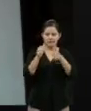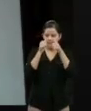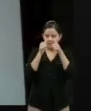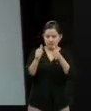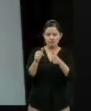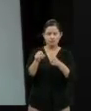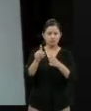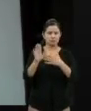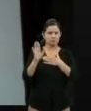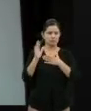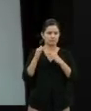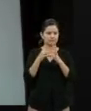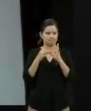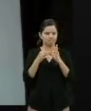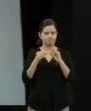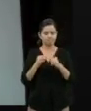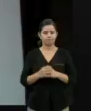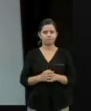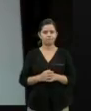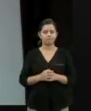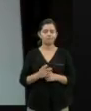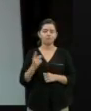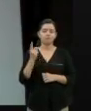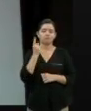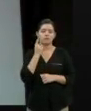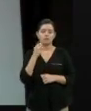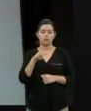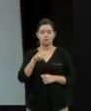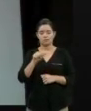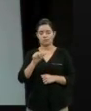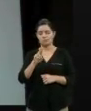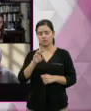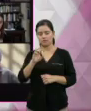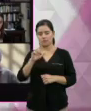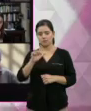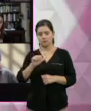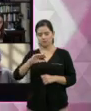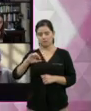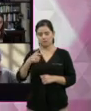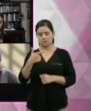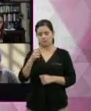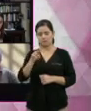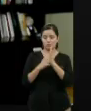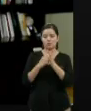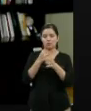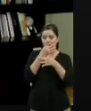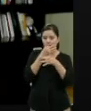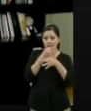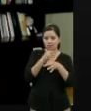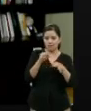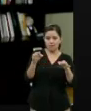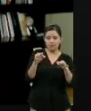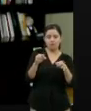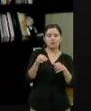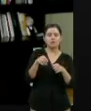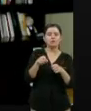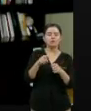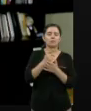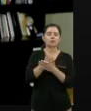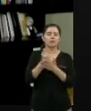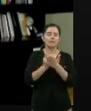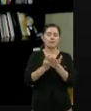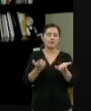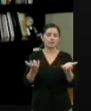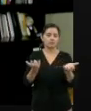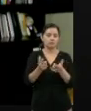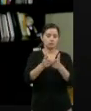7 de julio en su 24 Asamblea Nacional, pero para este momento todavía no se declaraba la validez del triunfo presidencial de Claudia Sheinbaum,